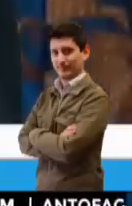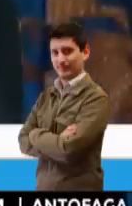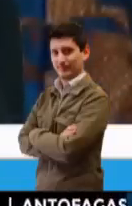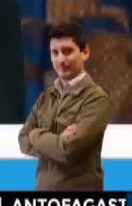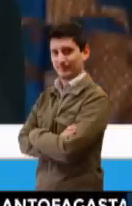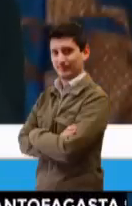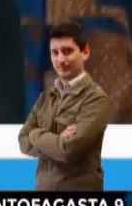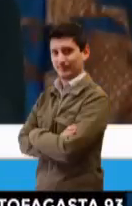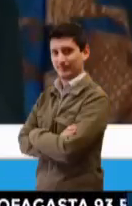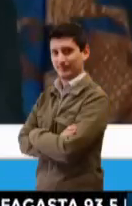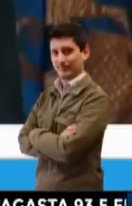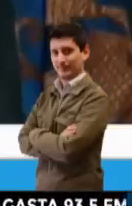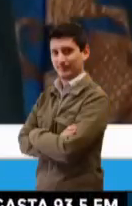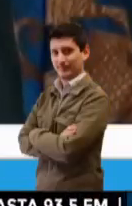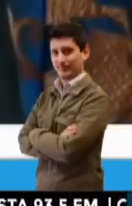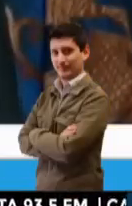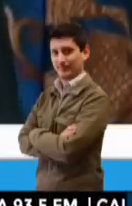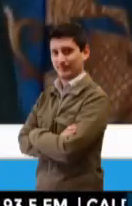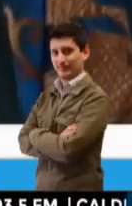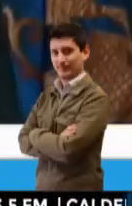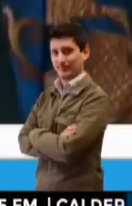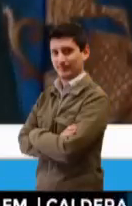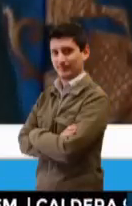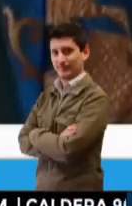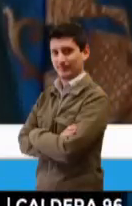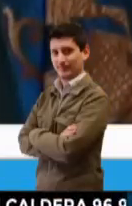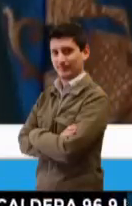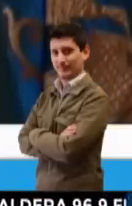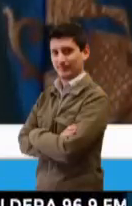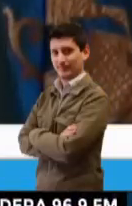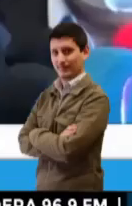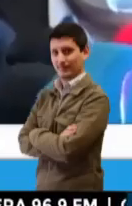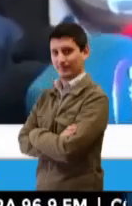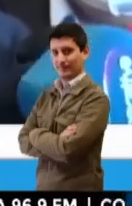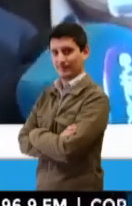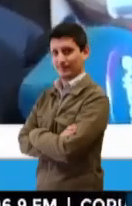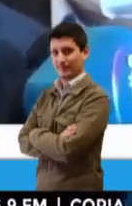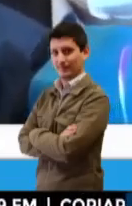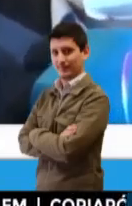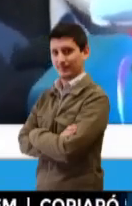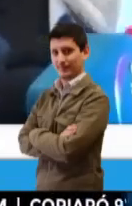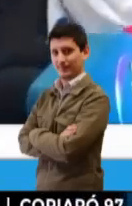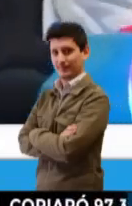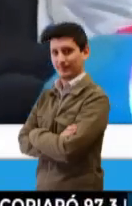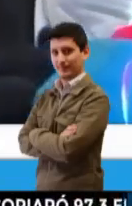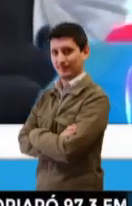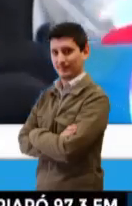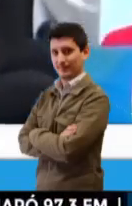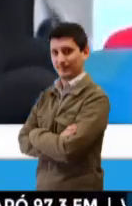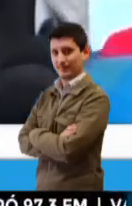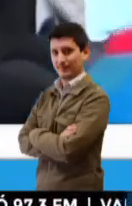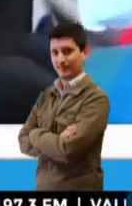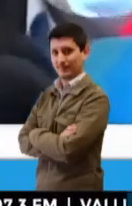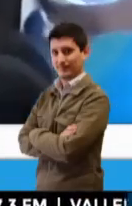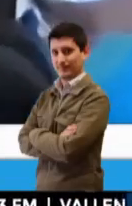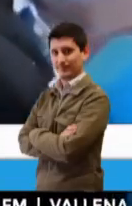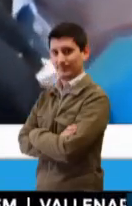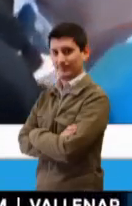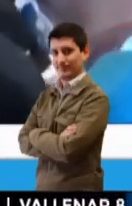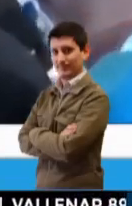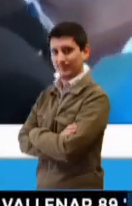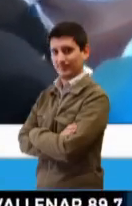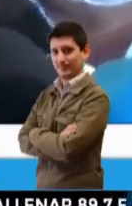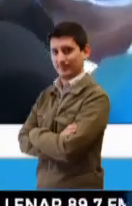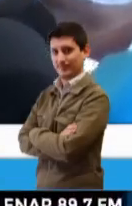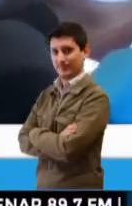la principal razón que ella atribuye por la cual decidió hablar con los medios, en particular con la unidad de investigación y también con